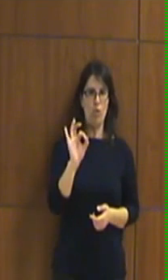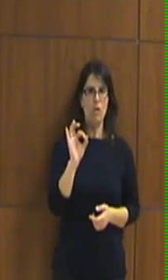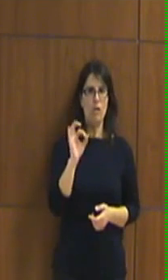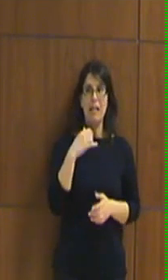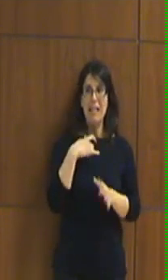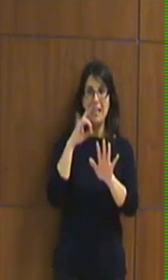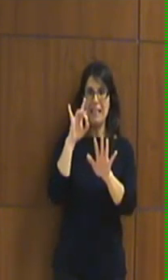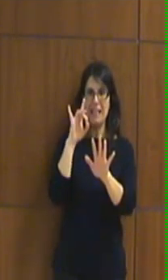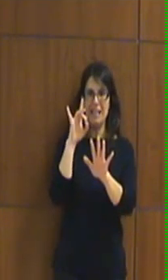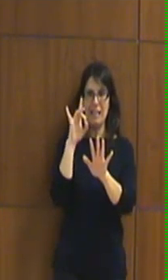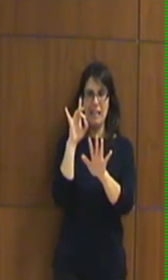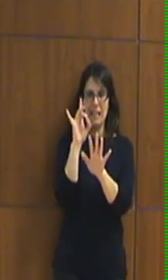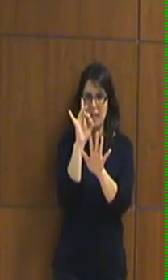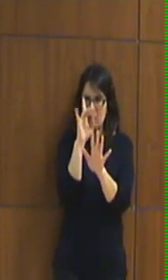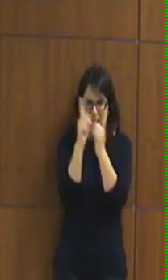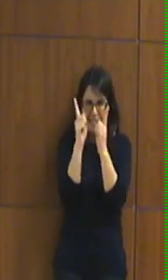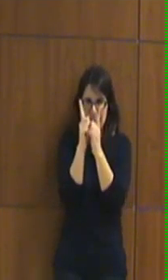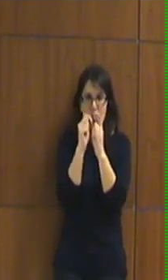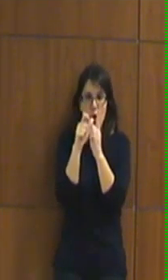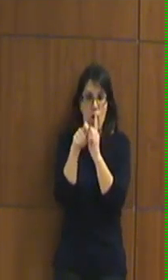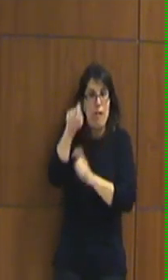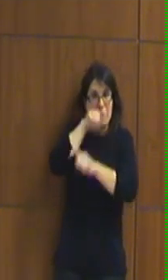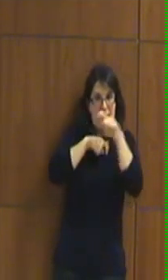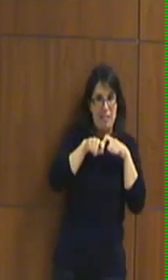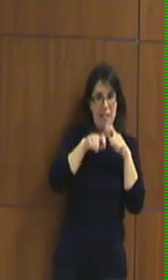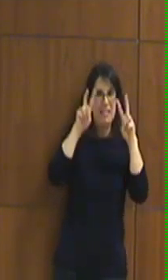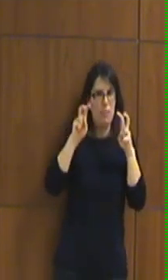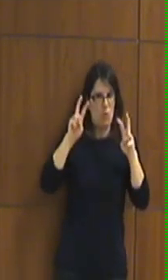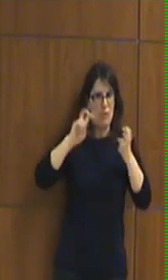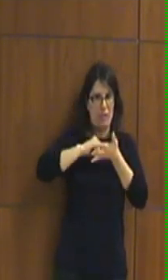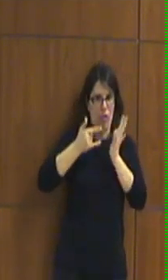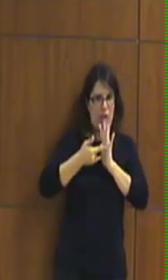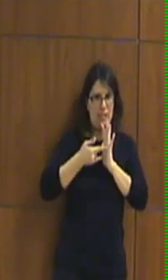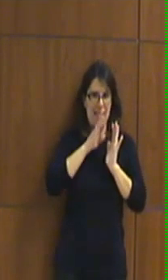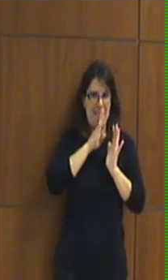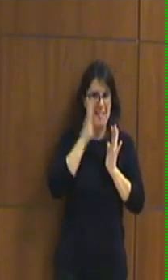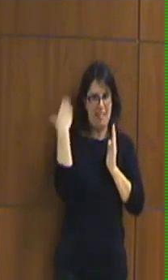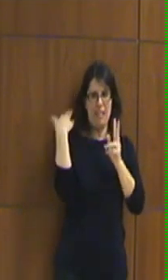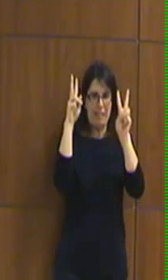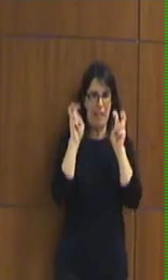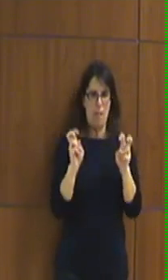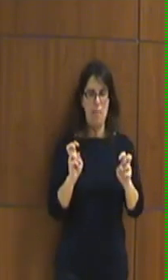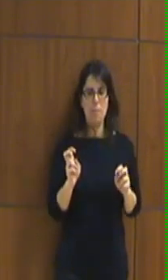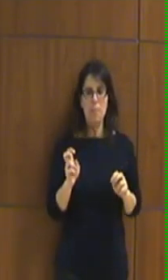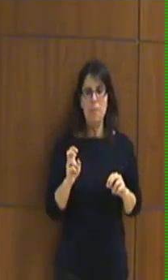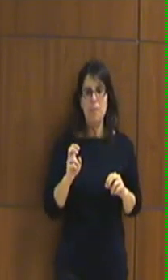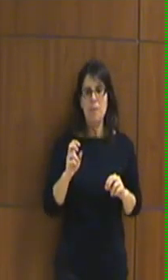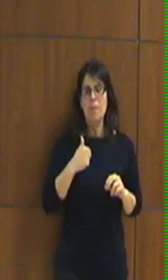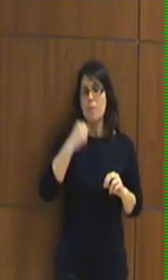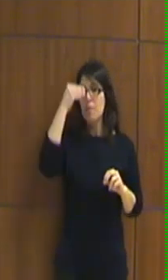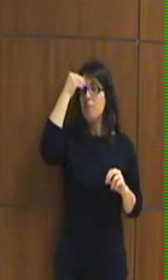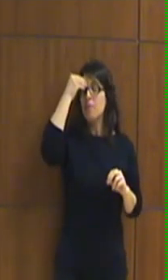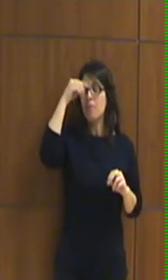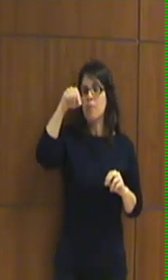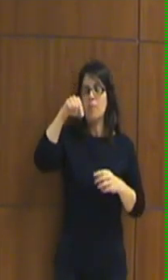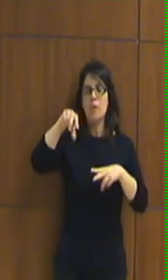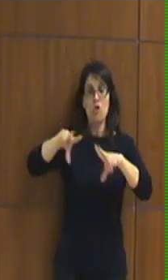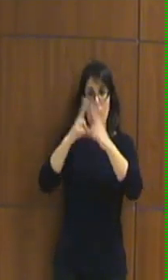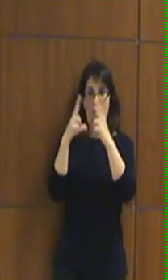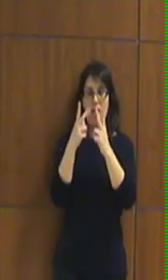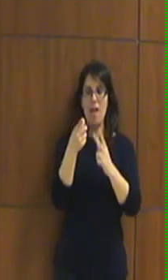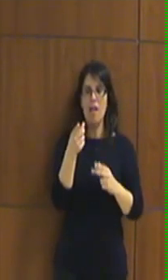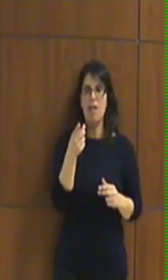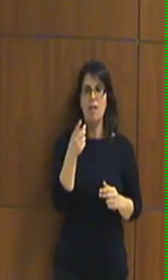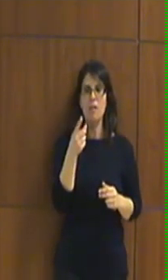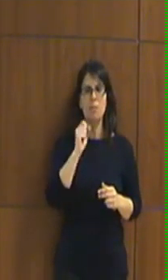15 segundos de vuelta atrás. Adelante, ¿no? retro. Con los temas de las nuevas tecnologías. Es decir, yo creo que en la sociedad,